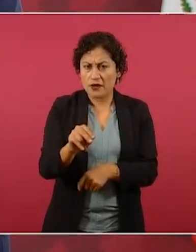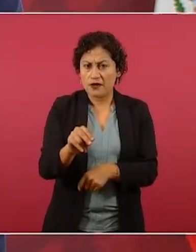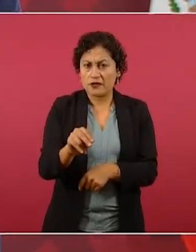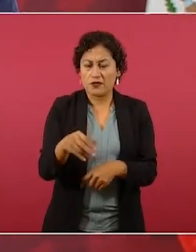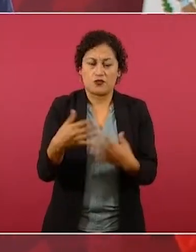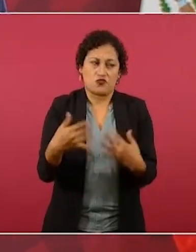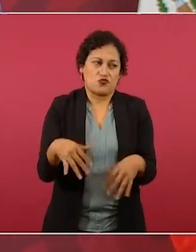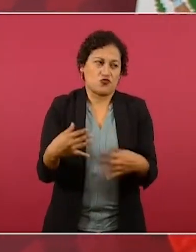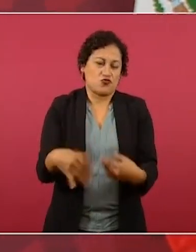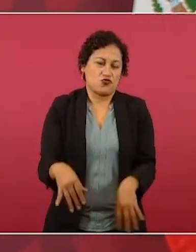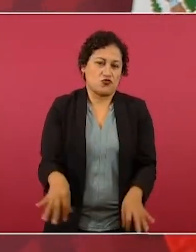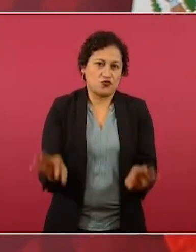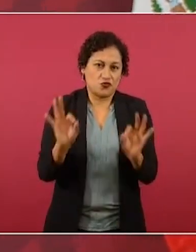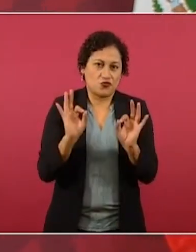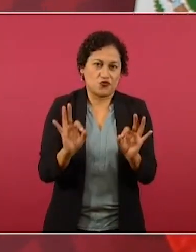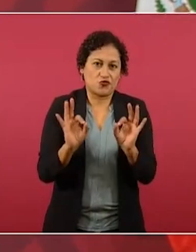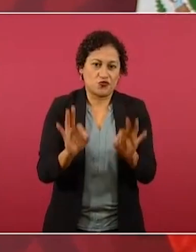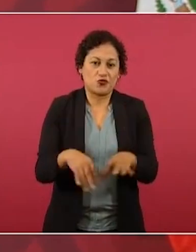estado también